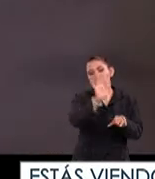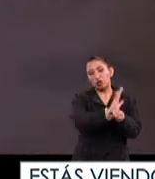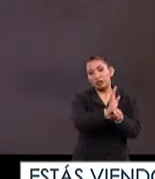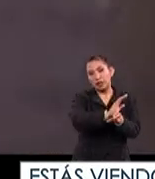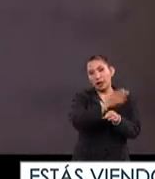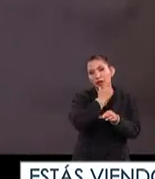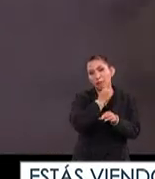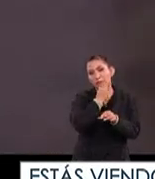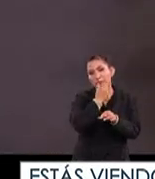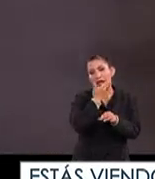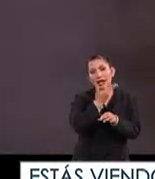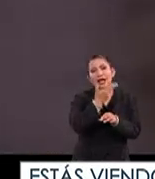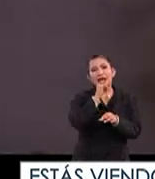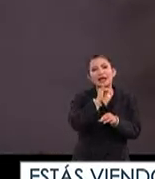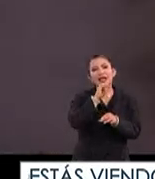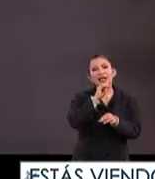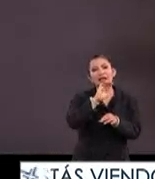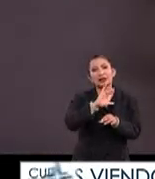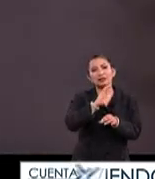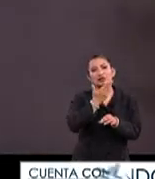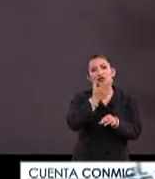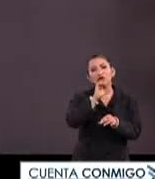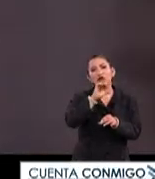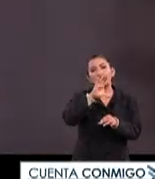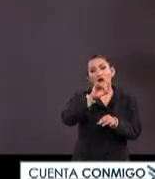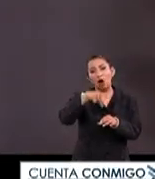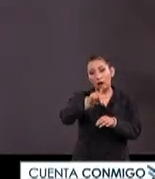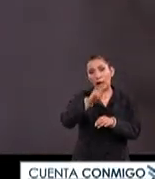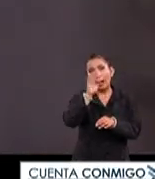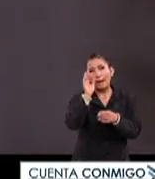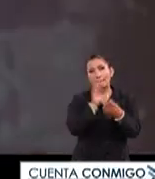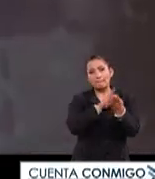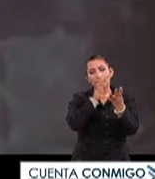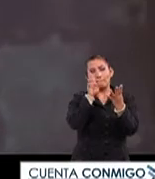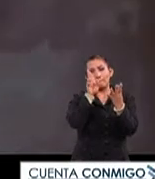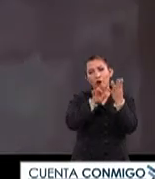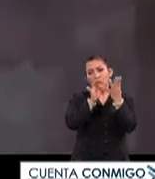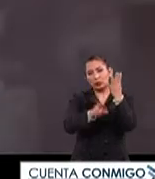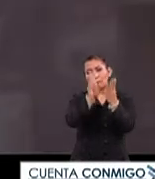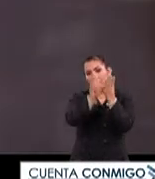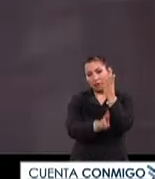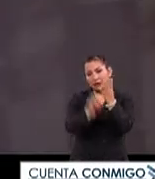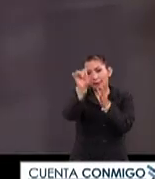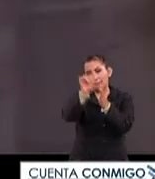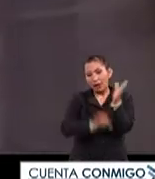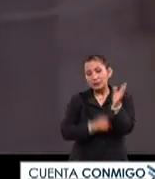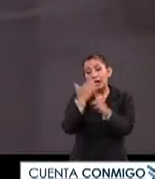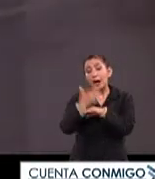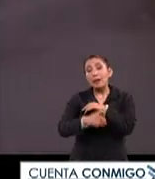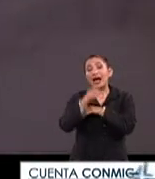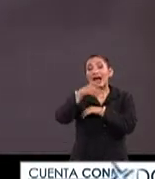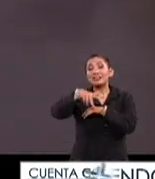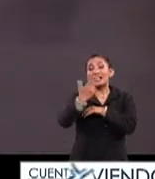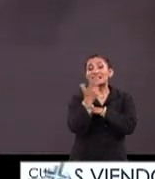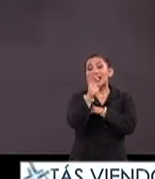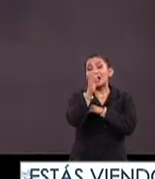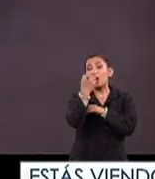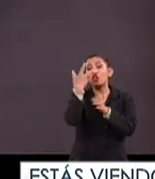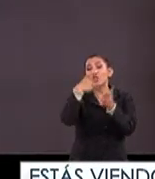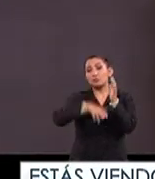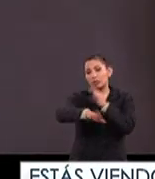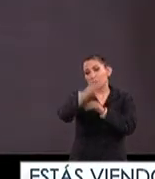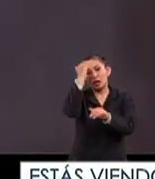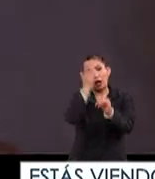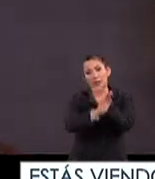de Hitchcock. Y estas pláticas son el último martes del mes de aquí a diciembre, ¿no? Pero la exposición termina el 13 de enero del